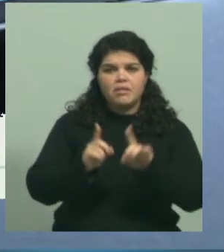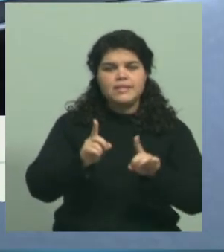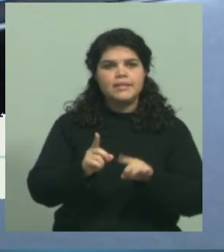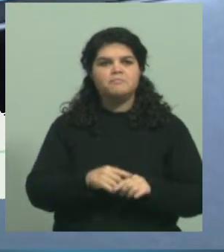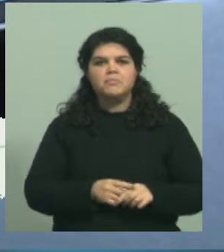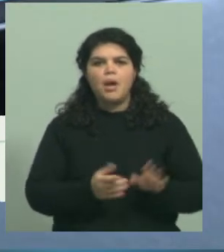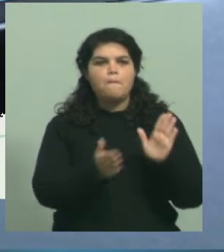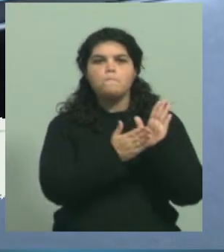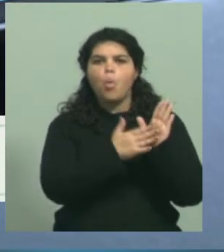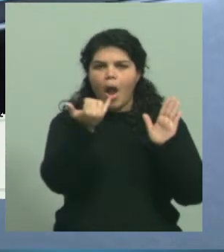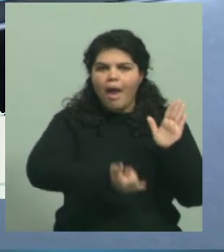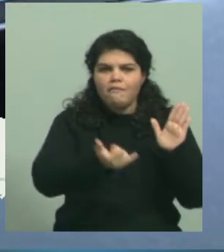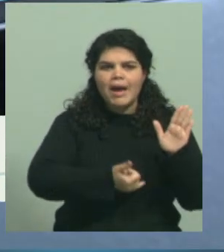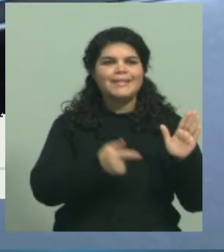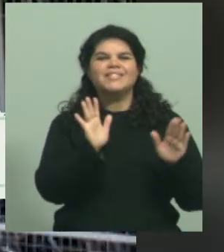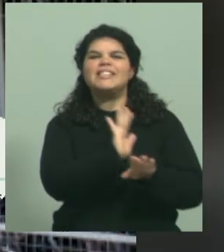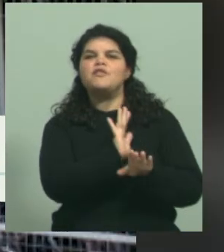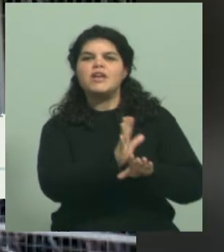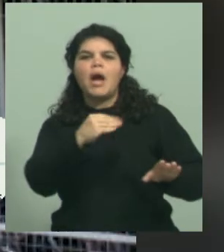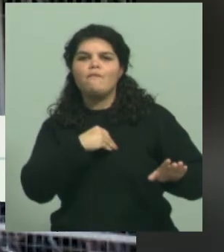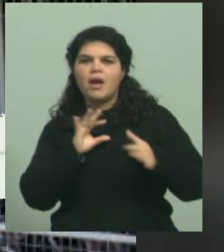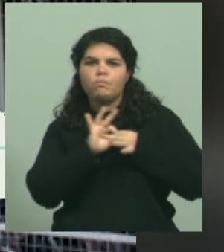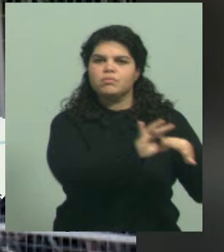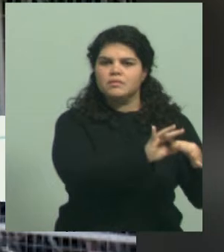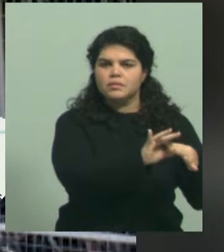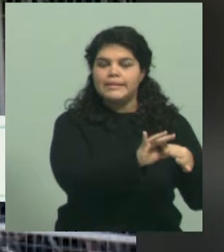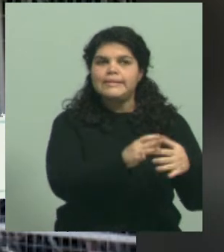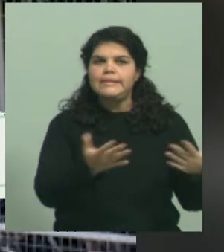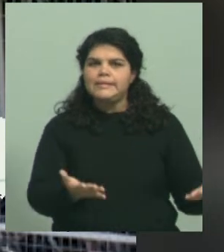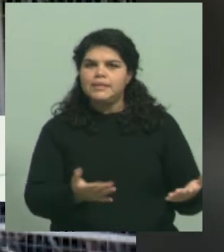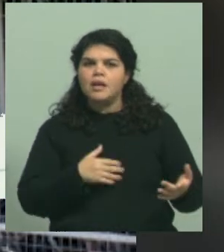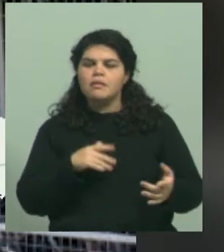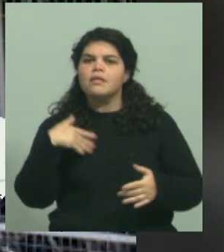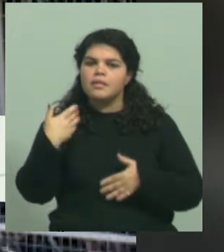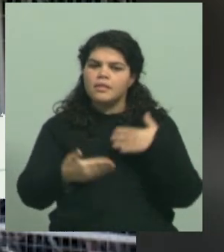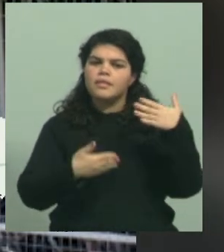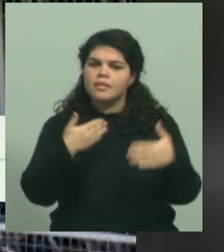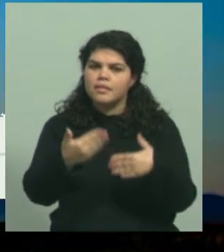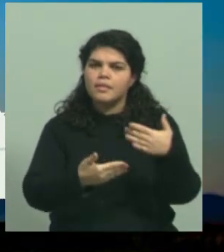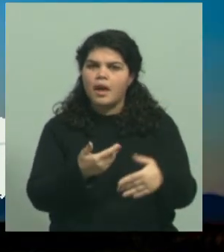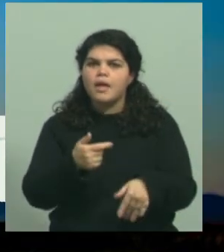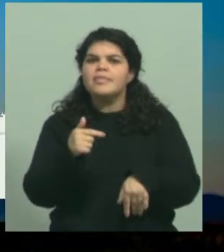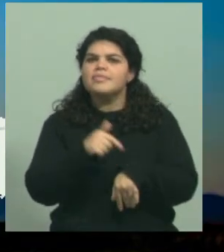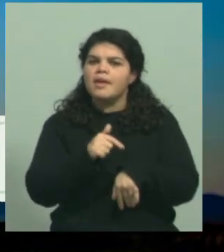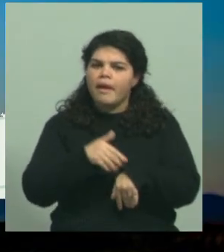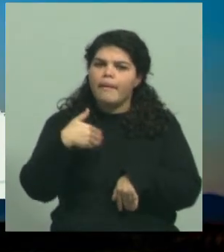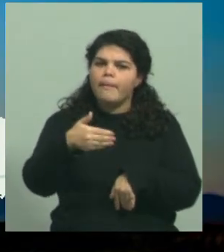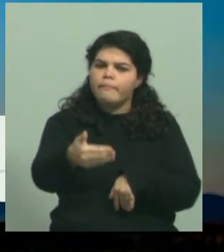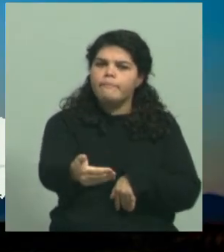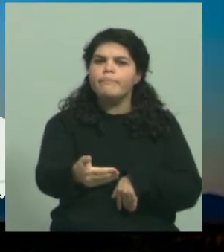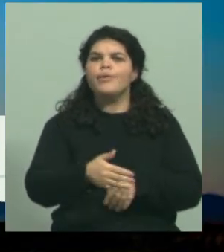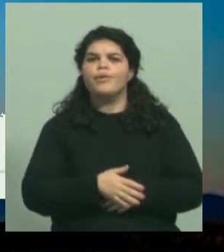verdad, de buscar una respuesta a lo largo del tiempo, darnos el tiempo para reflexionar,